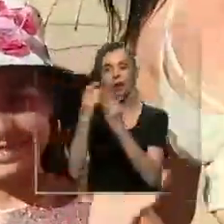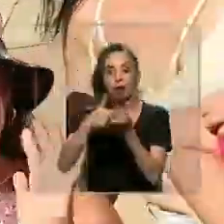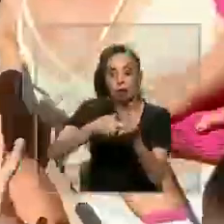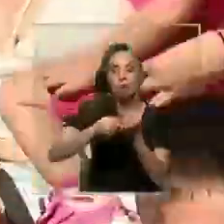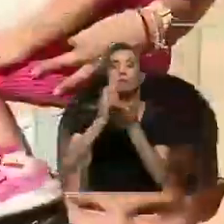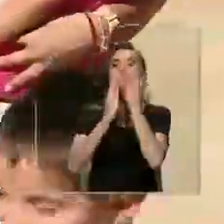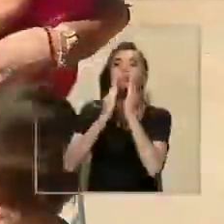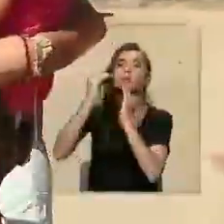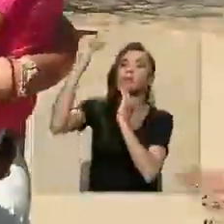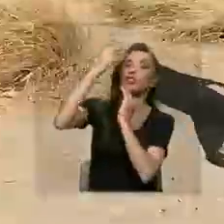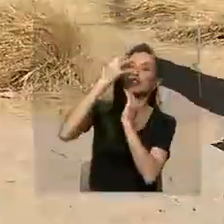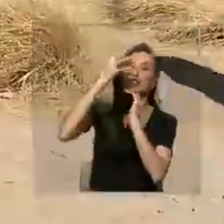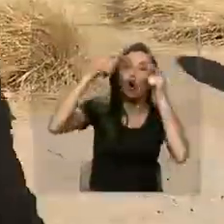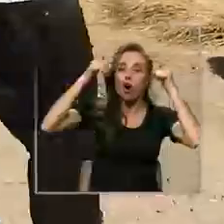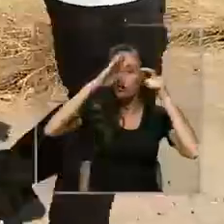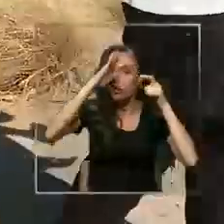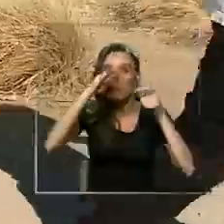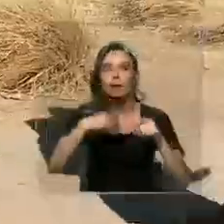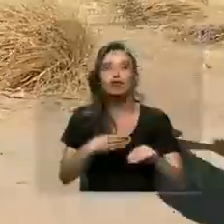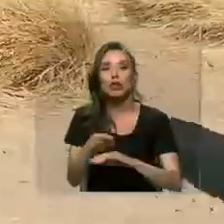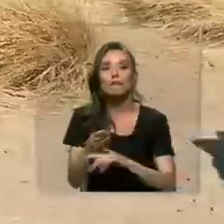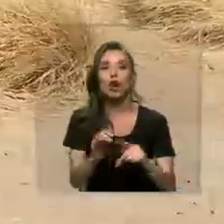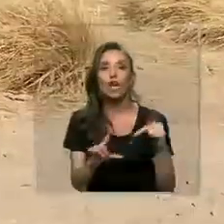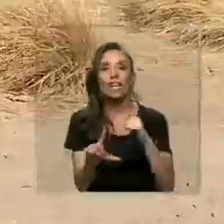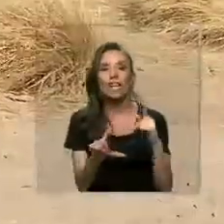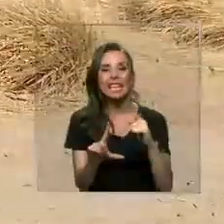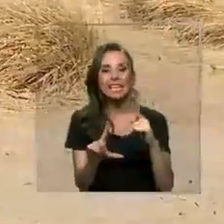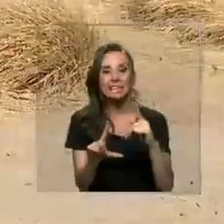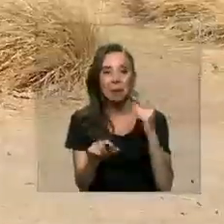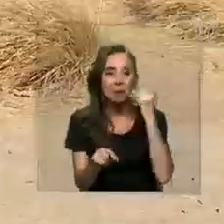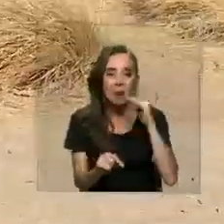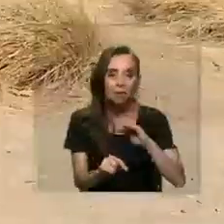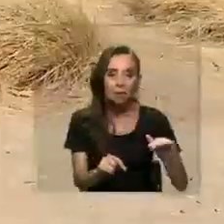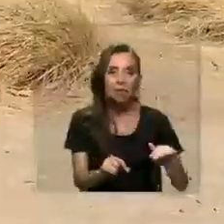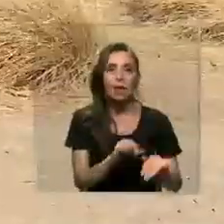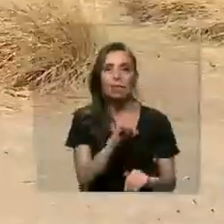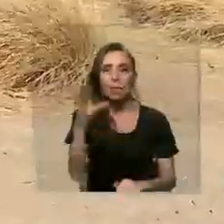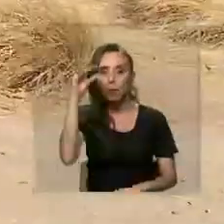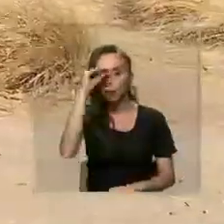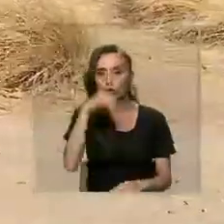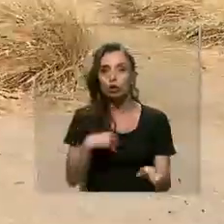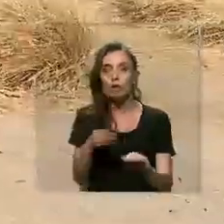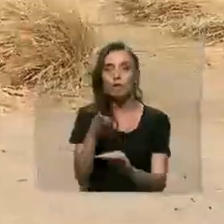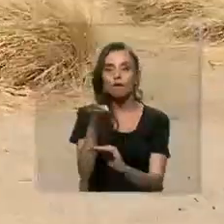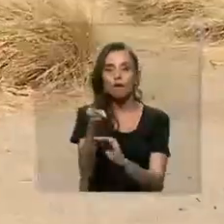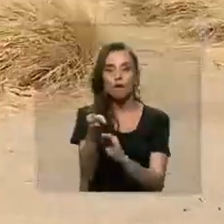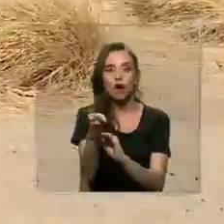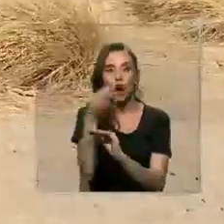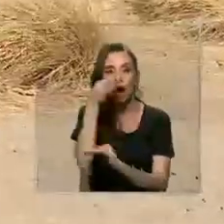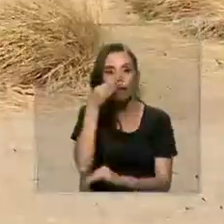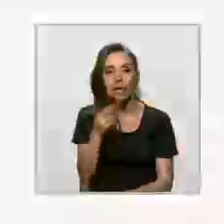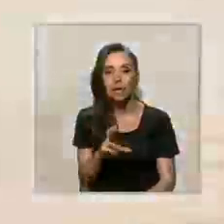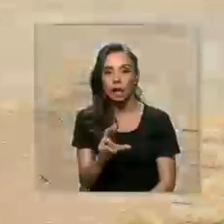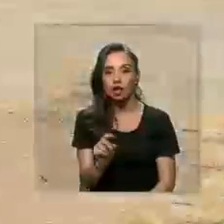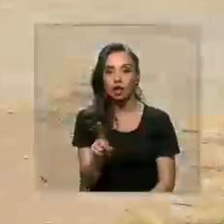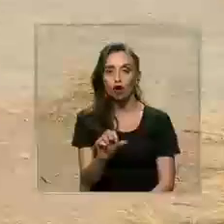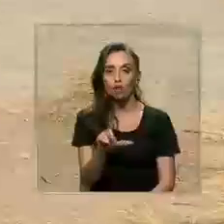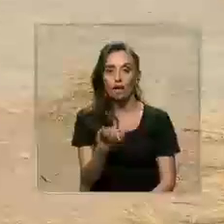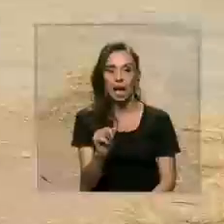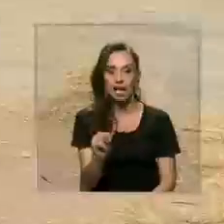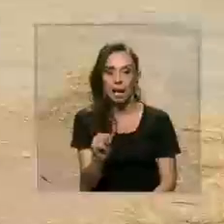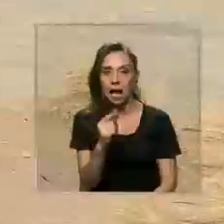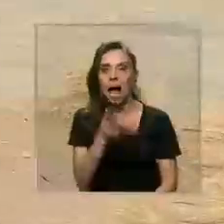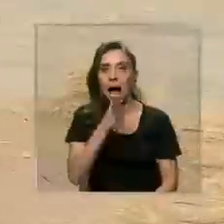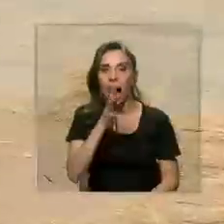sol y el calor. Voy a Kidsapalooza y después en la noche voy a ver a Rosalía. Mucha